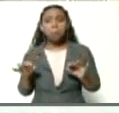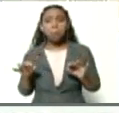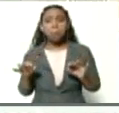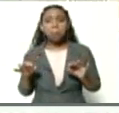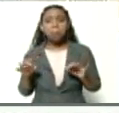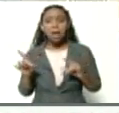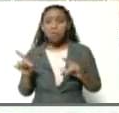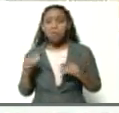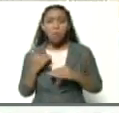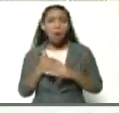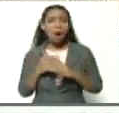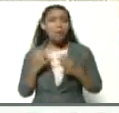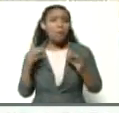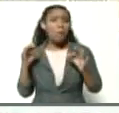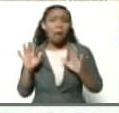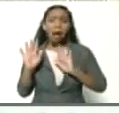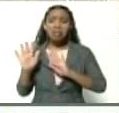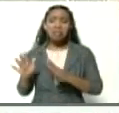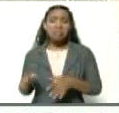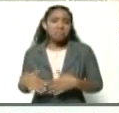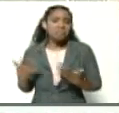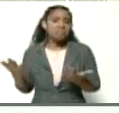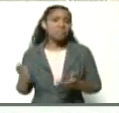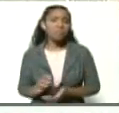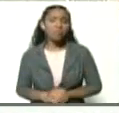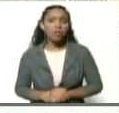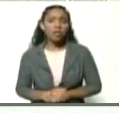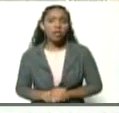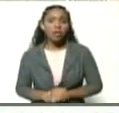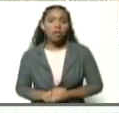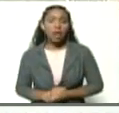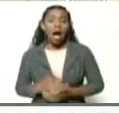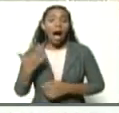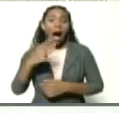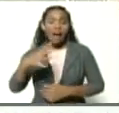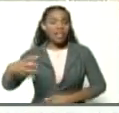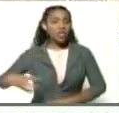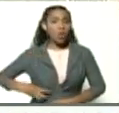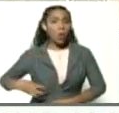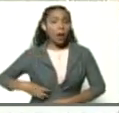Es normal, pues, que eso sea así. Y hay novelas.